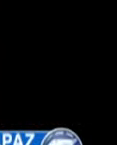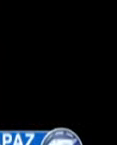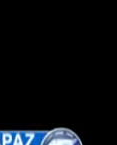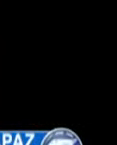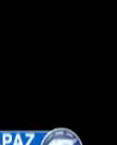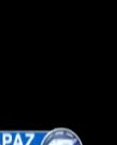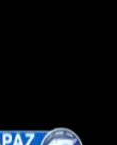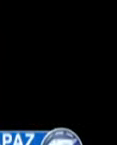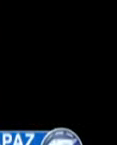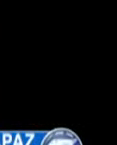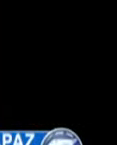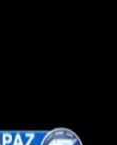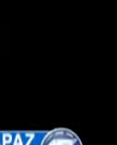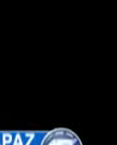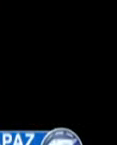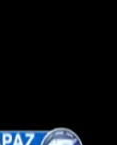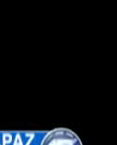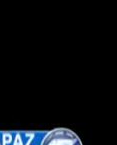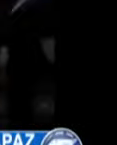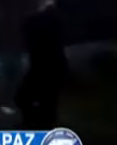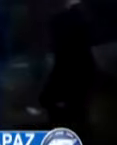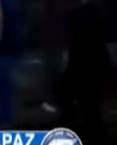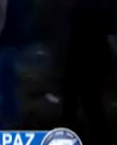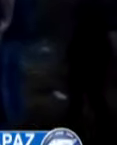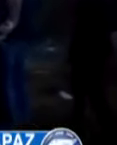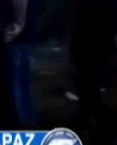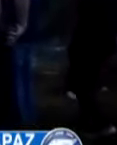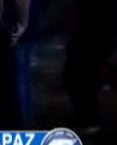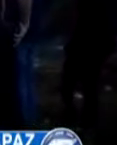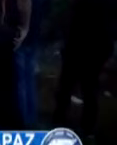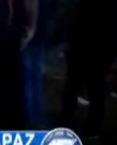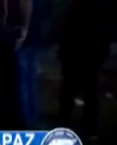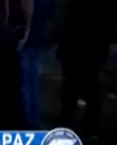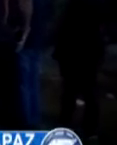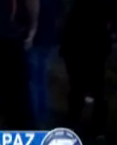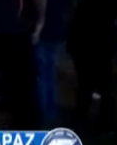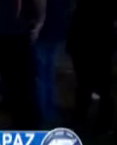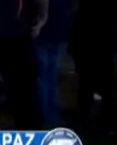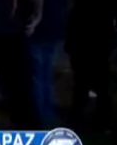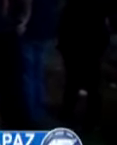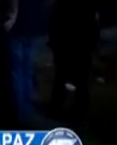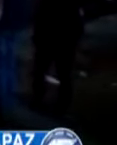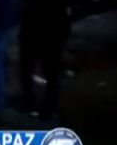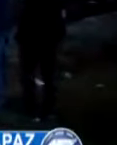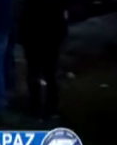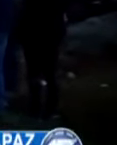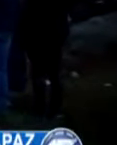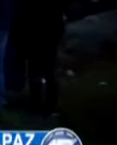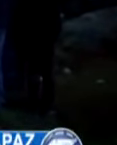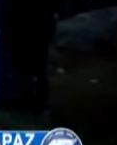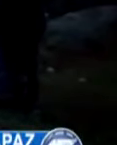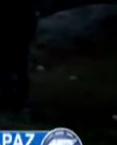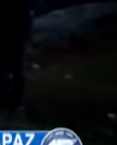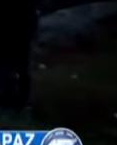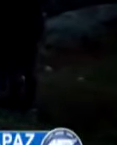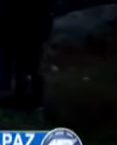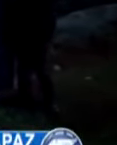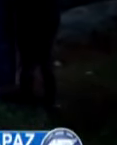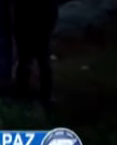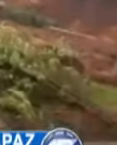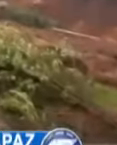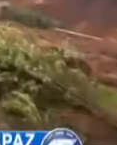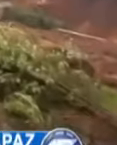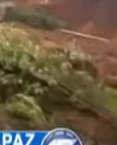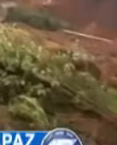Catorce viviendas soterradas y otros 8 inmuebles con daños fueron reportados luego de que las lluvias y la acumulación de agua